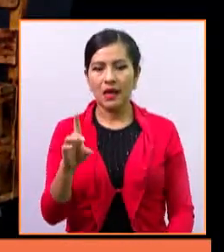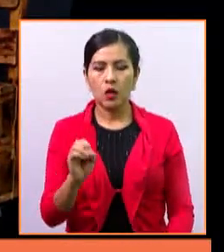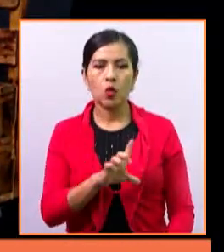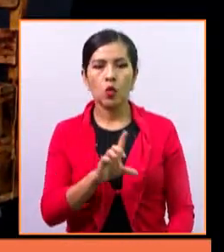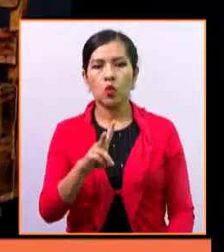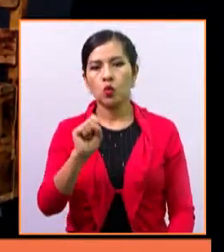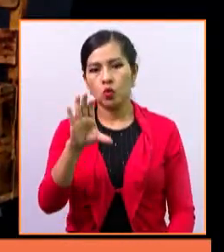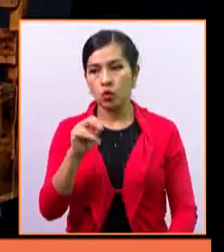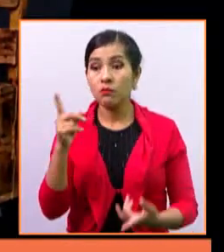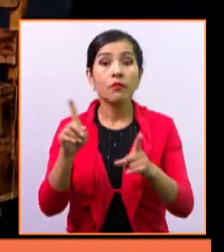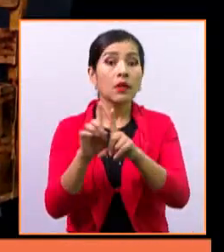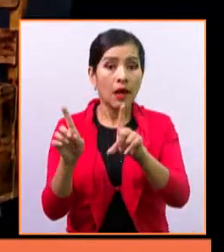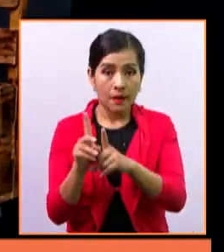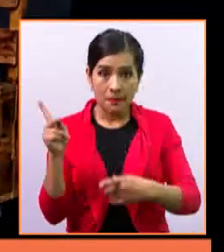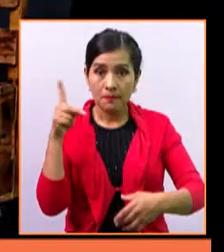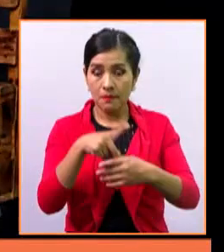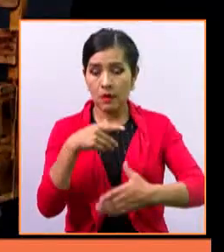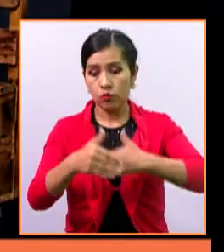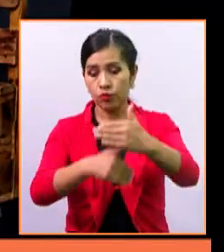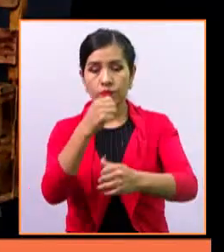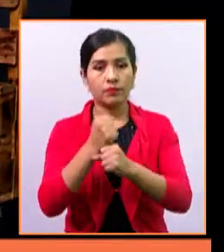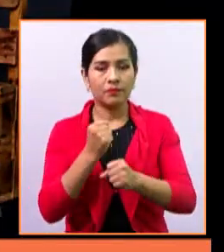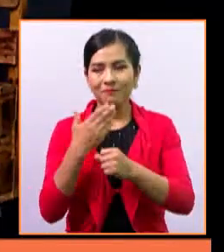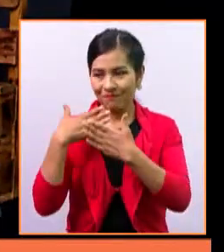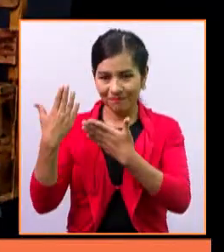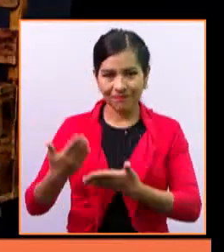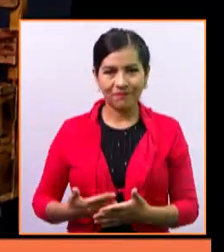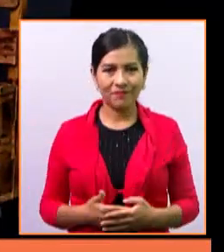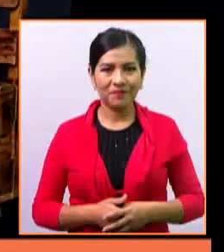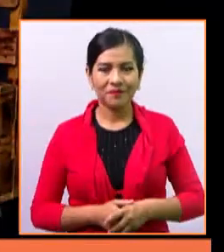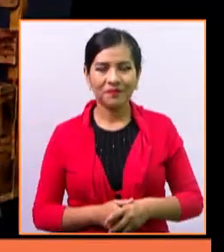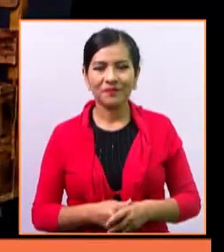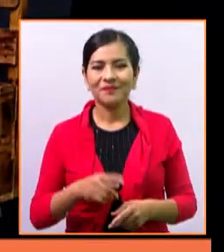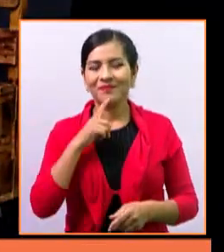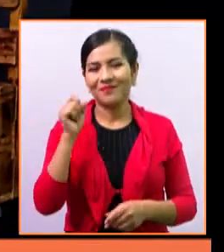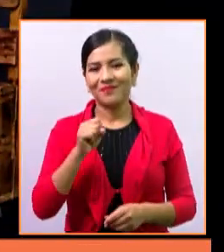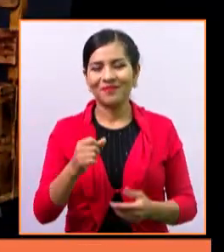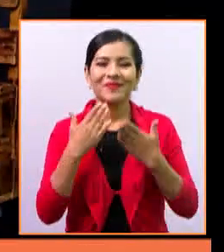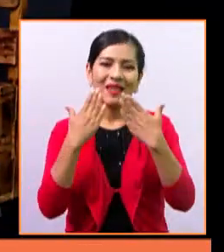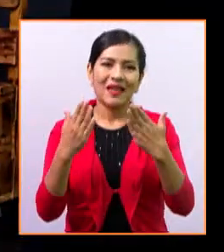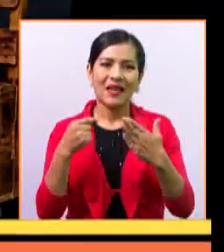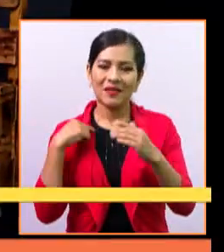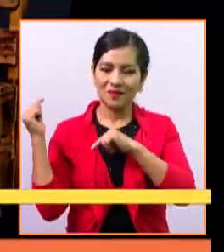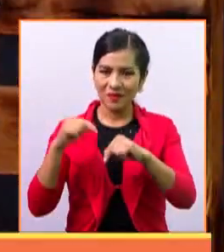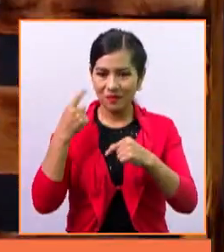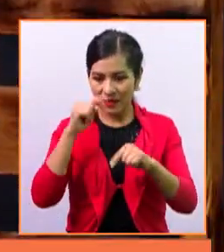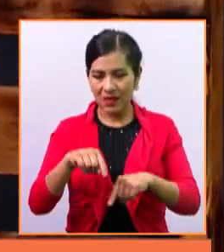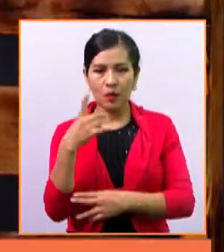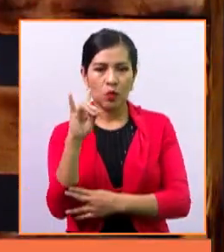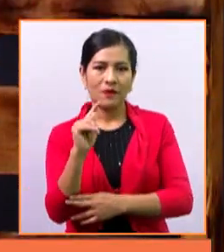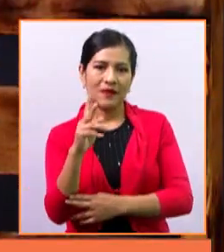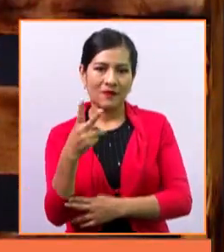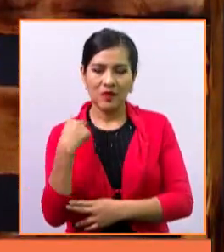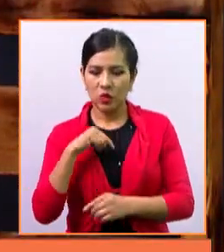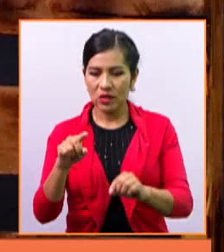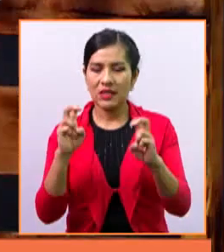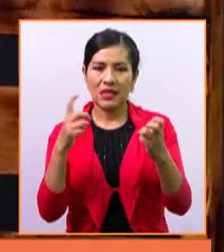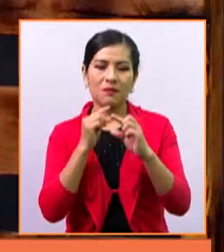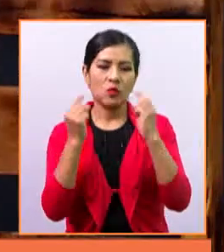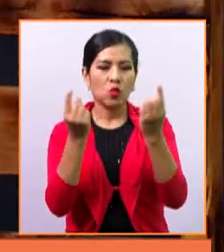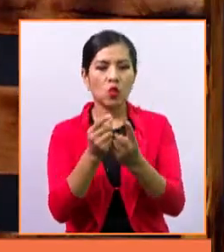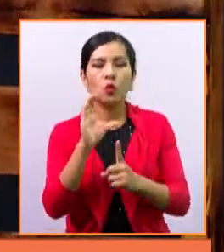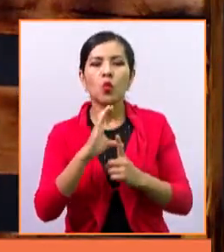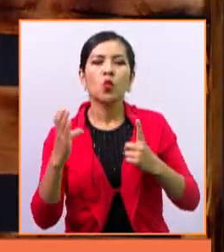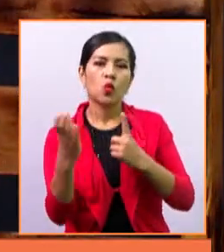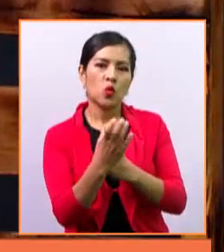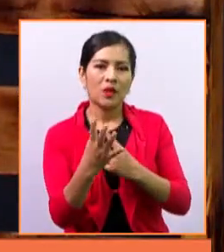parte fundamental de todo este proceso. Gerardo, bienvenido. Gracias por abrirnos a Bolivia Televisión en ese espacio de culturas. Y a